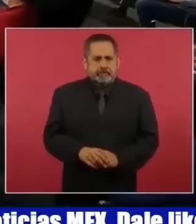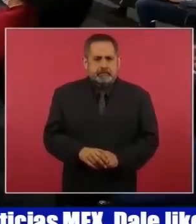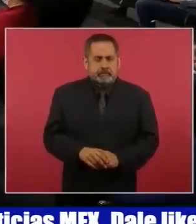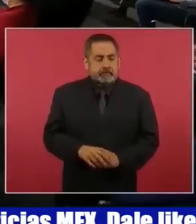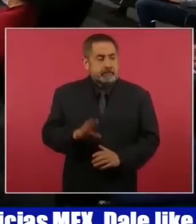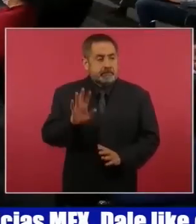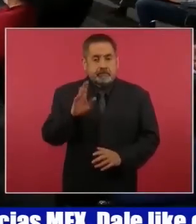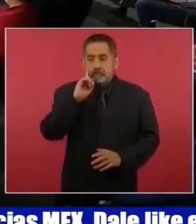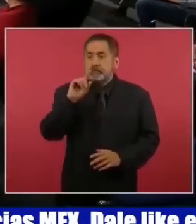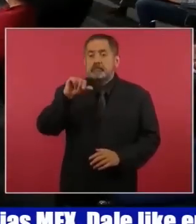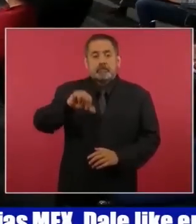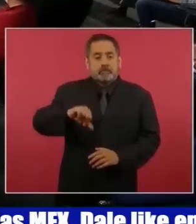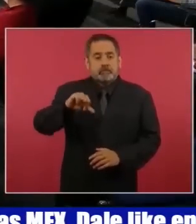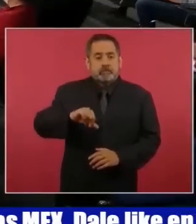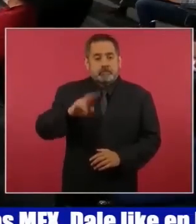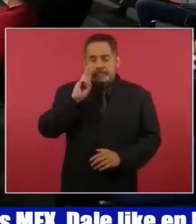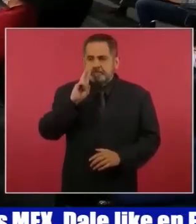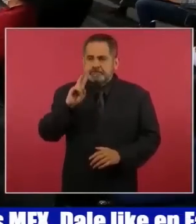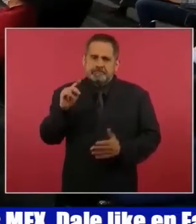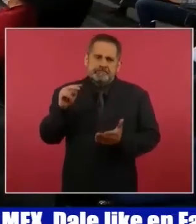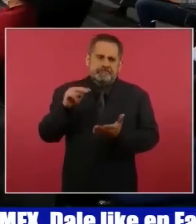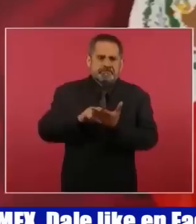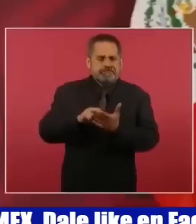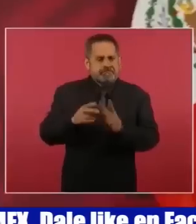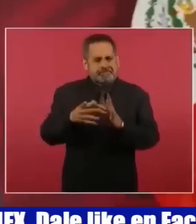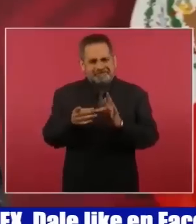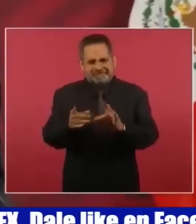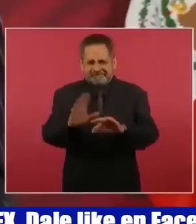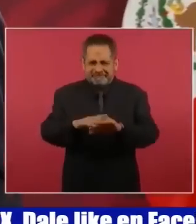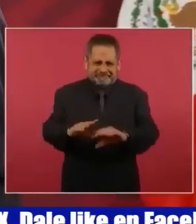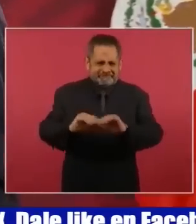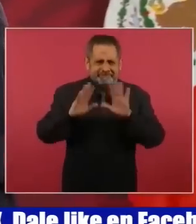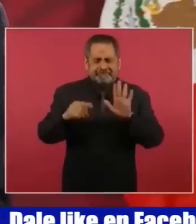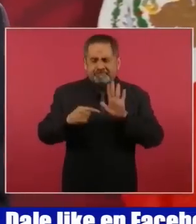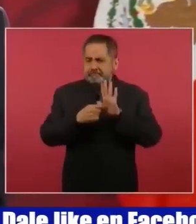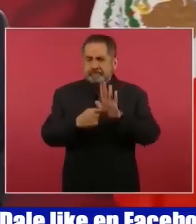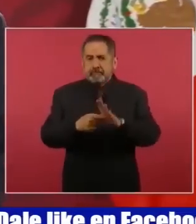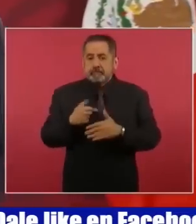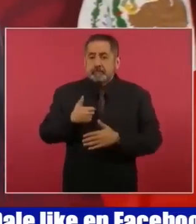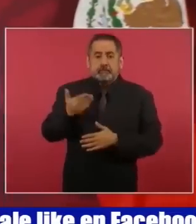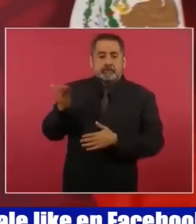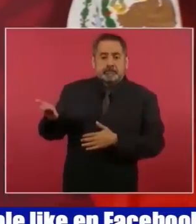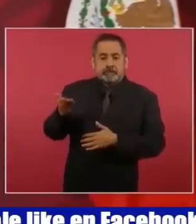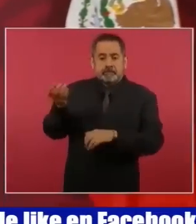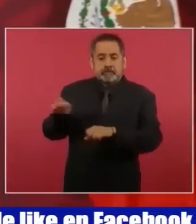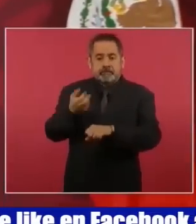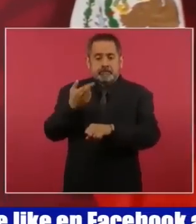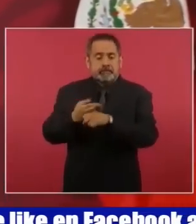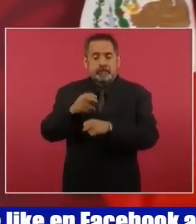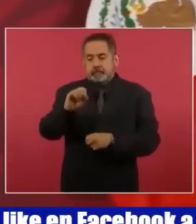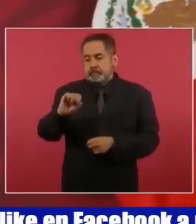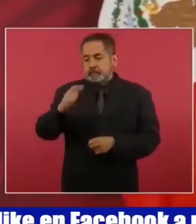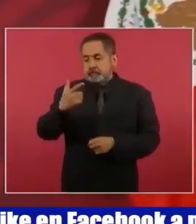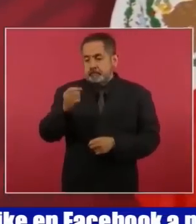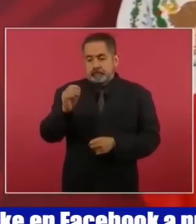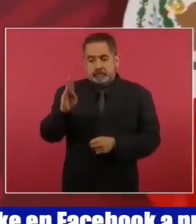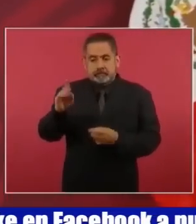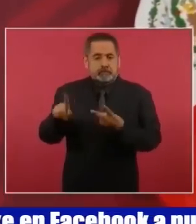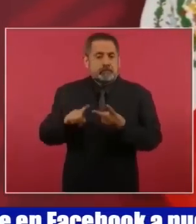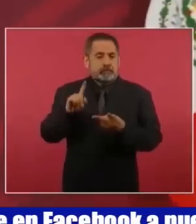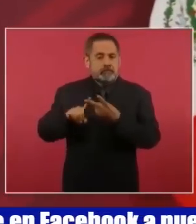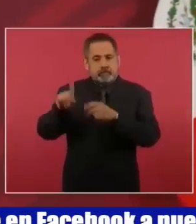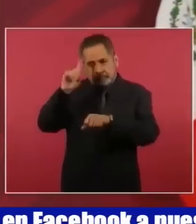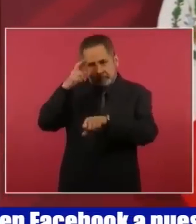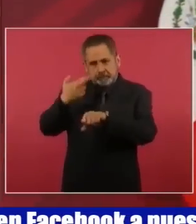Hoy la vamos a fijar con toda claridad. Le pedí al secretario de Gobernación y a la consejera